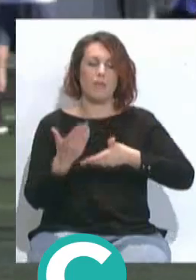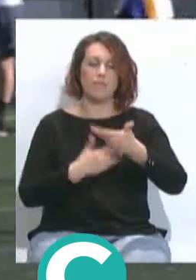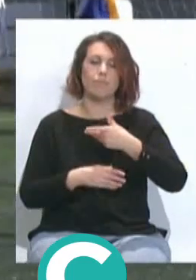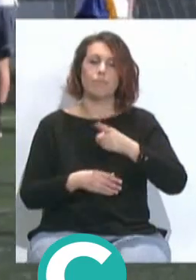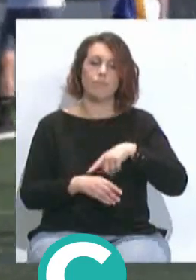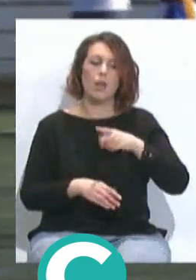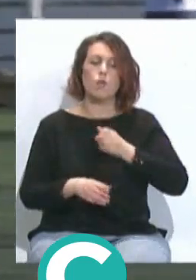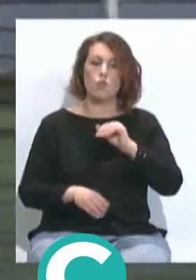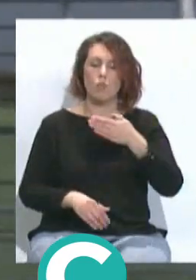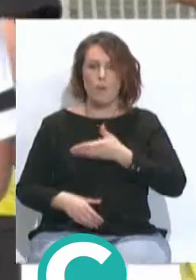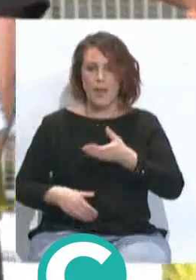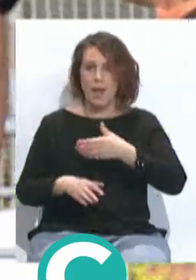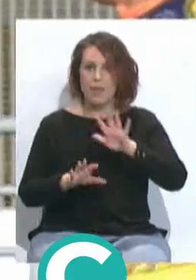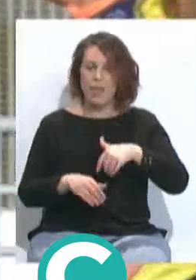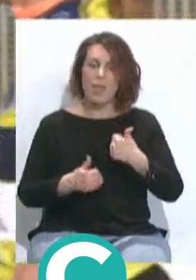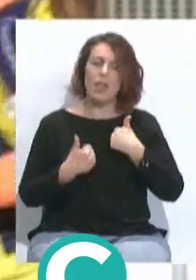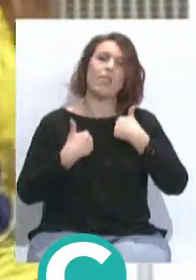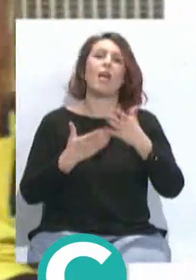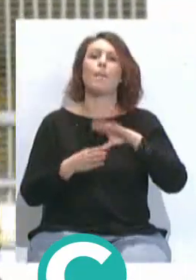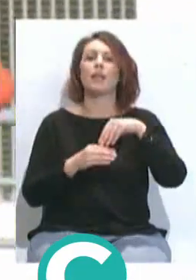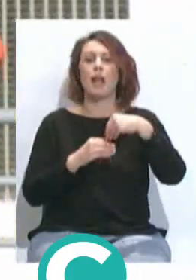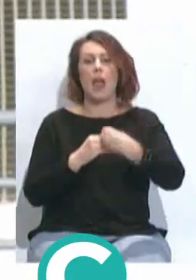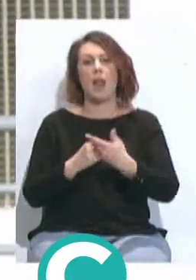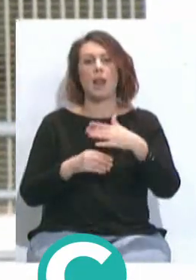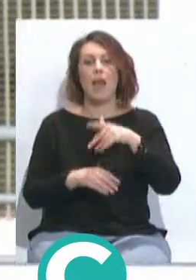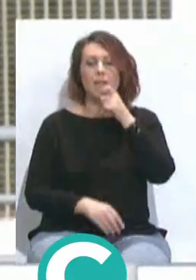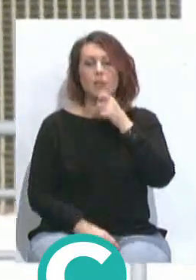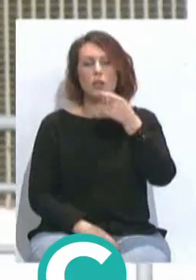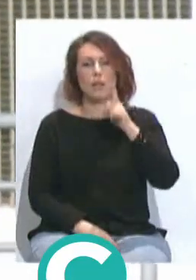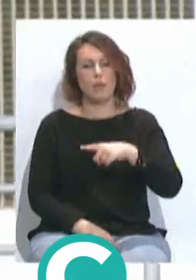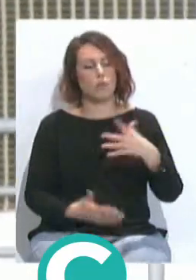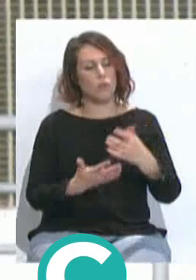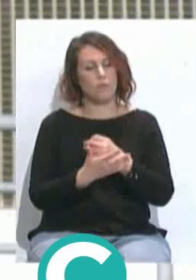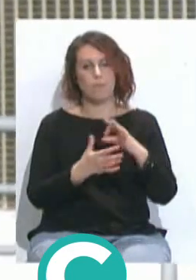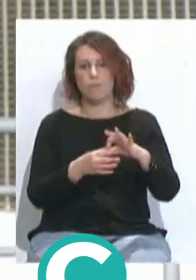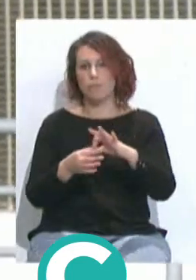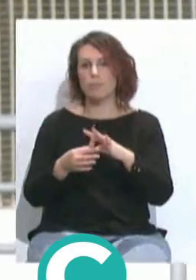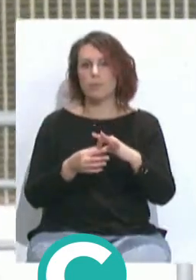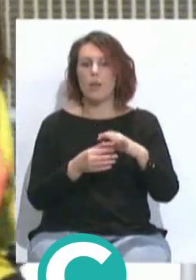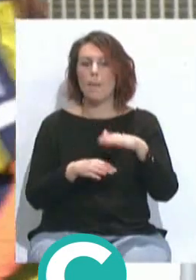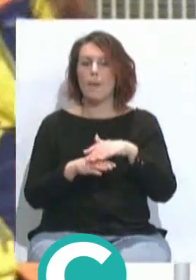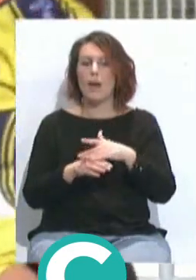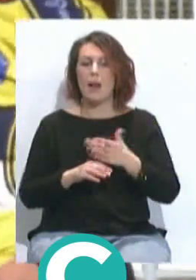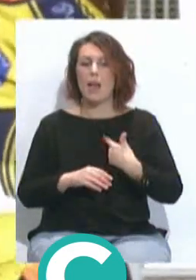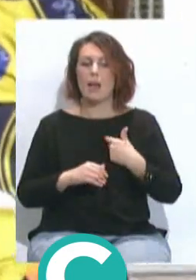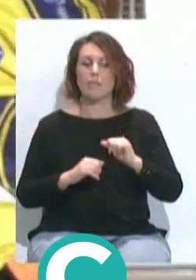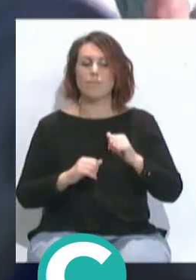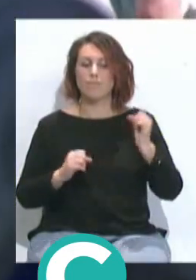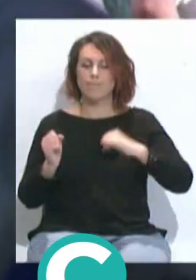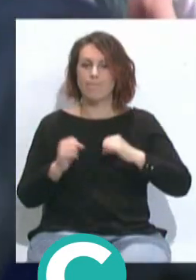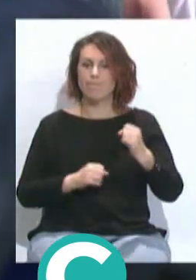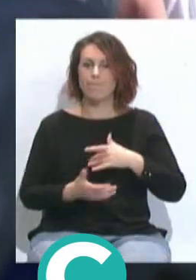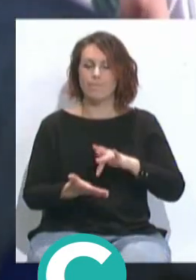implicación del club rugby Cádiz que ha puesto a disposición material arbitraje y todo lo relacionado a la puesta en escena del torneo